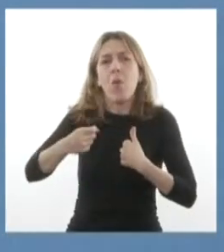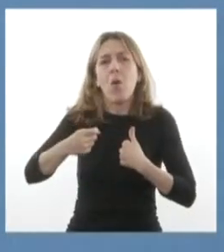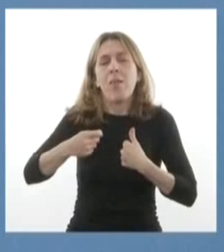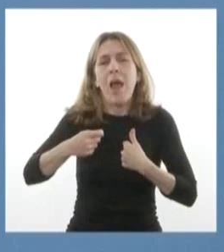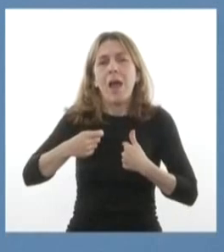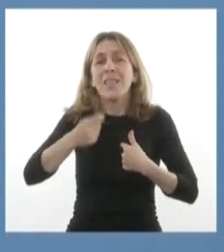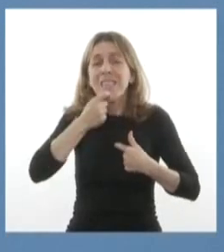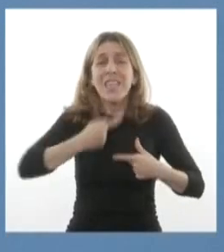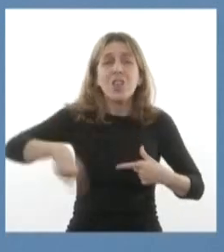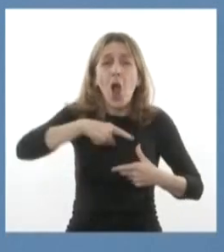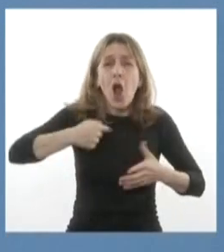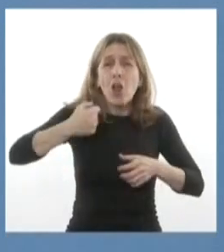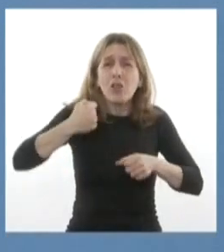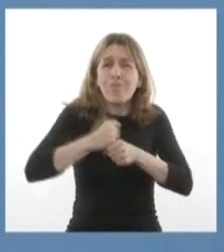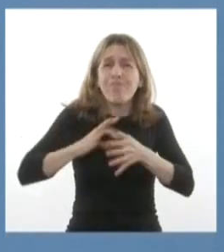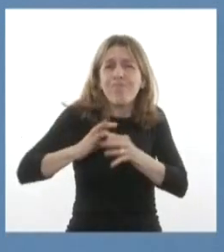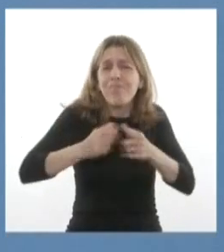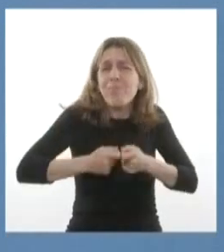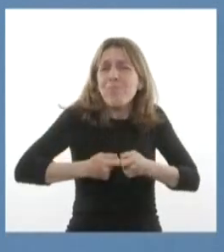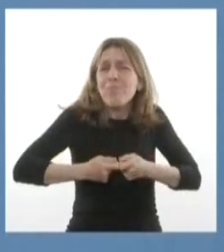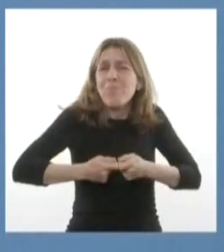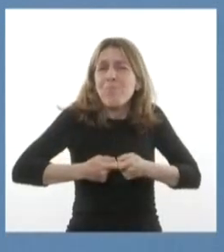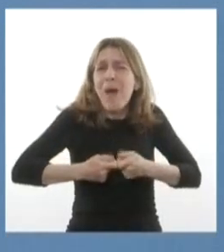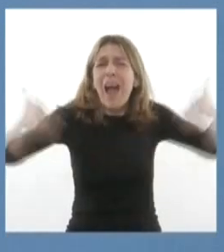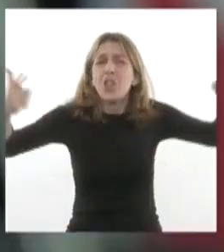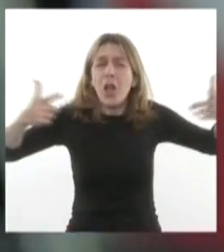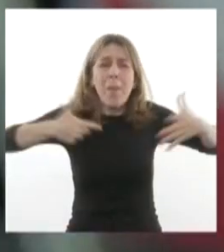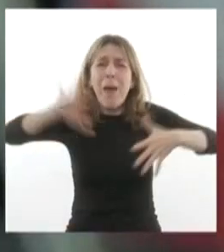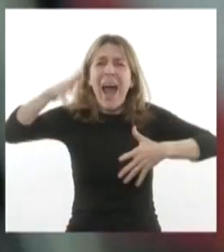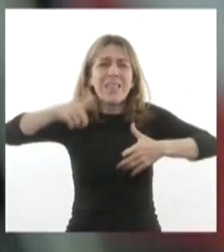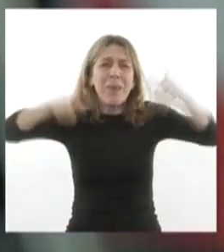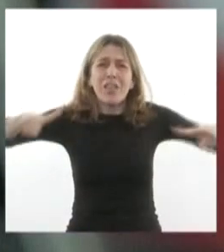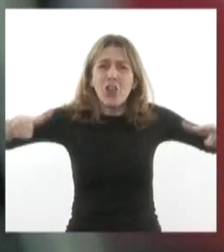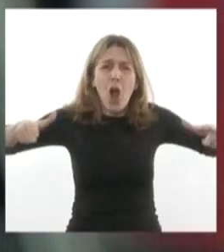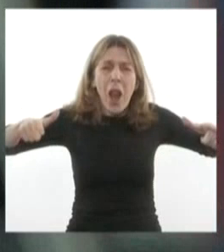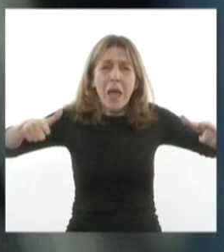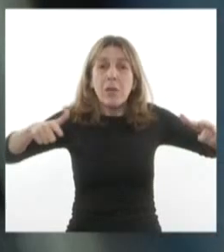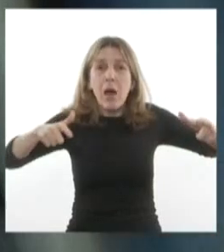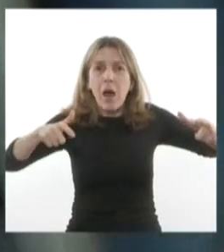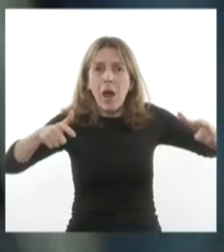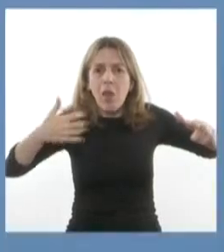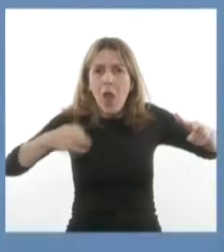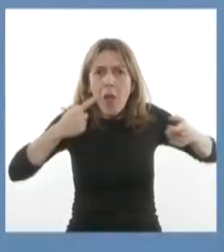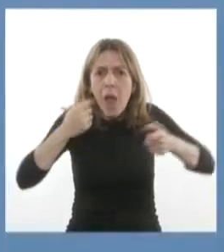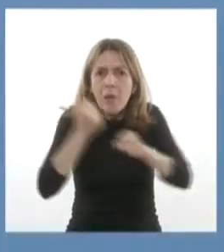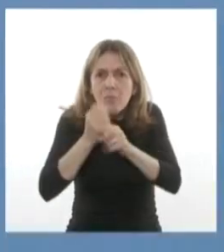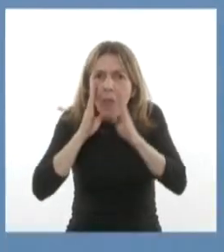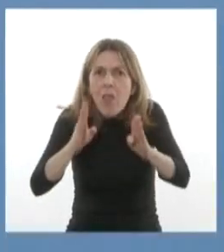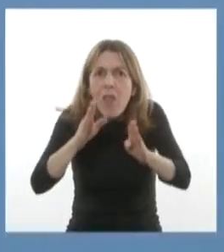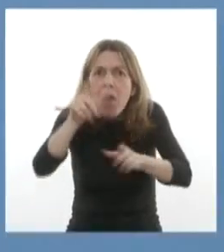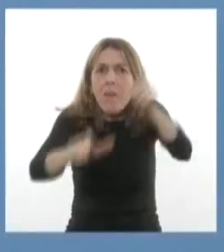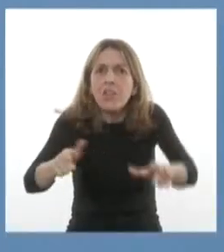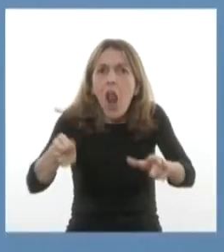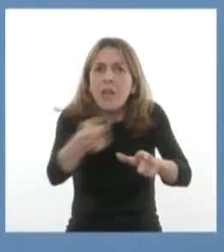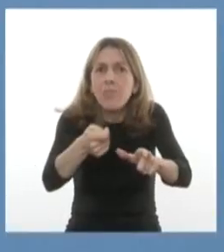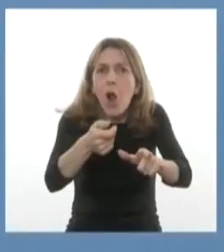mayoría tenemos que darle todos los derechos que los que no son mayoría no pueden lograr. Y que de ese modo